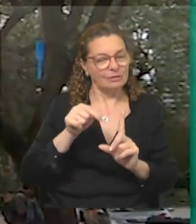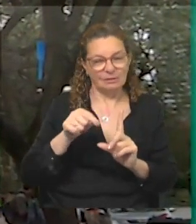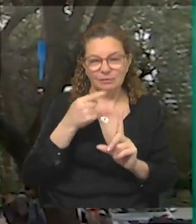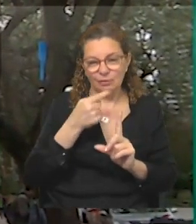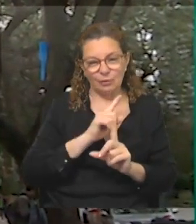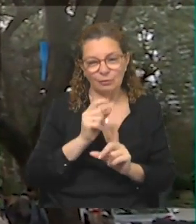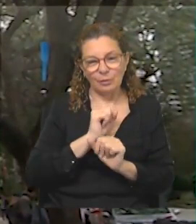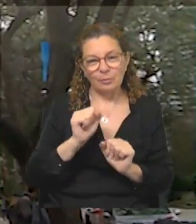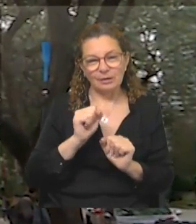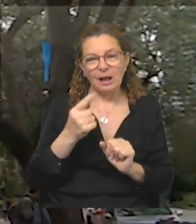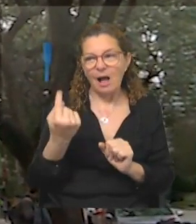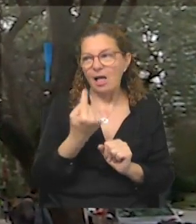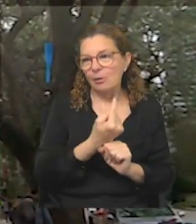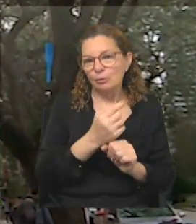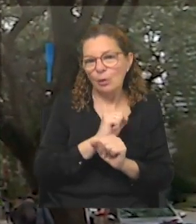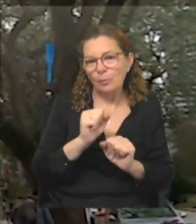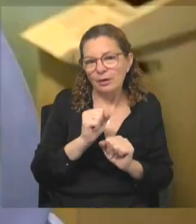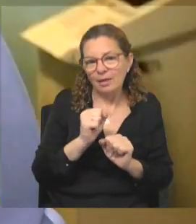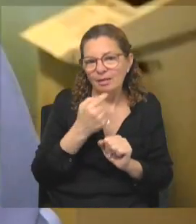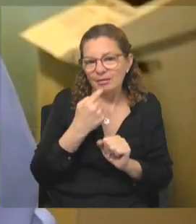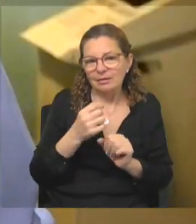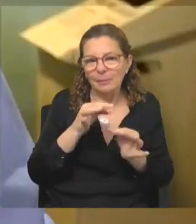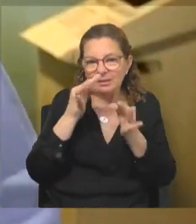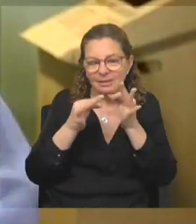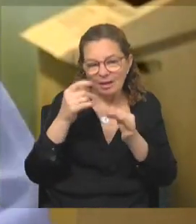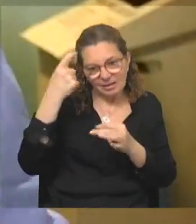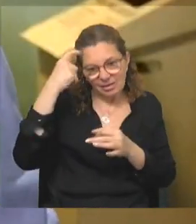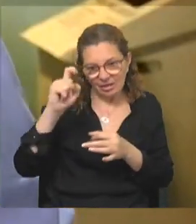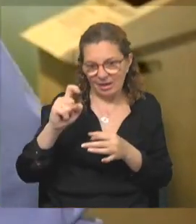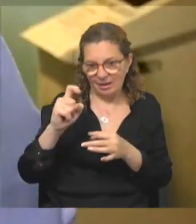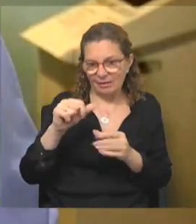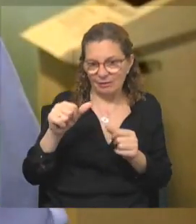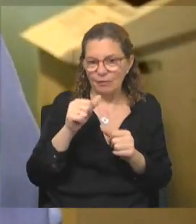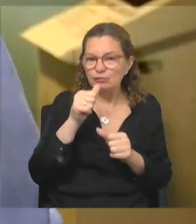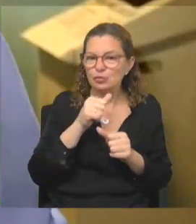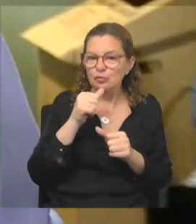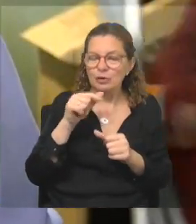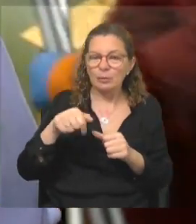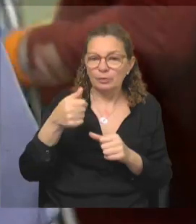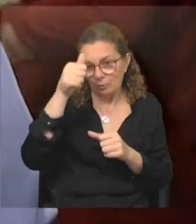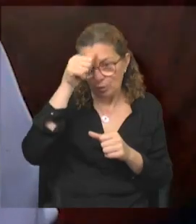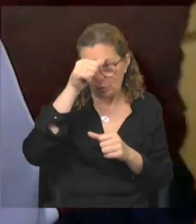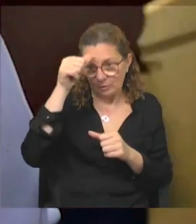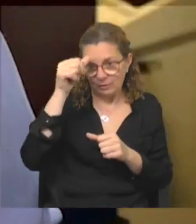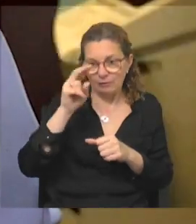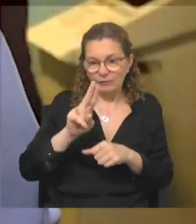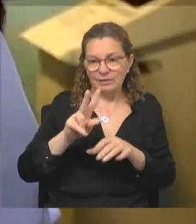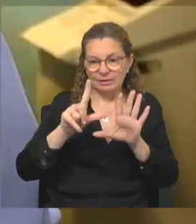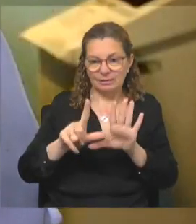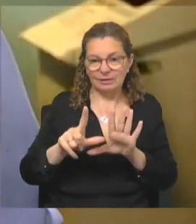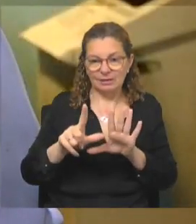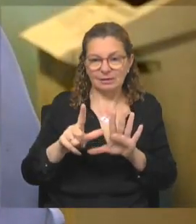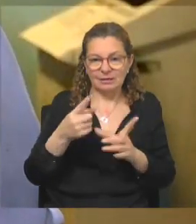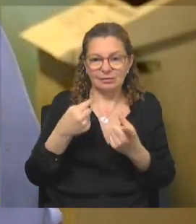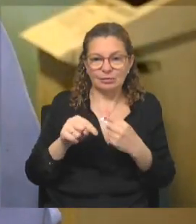que cada gremio exprese sus ideas en relación a lo que vamos a resolver el próximo domingo 27 por